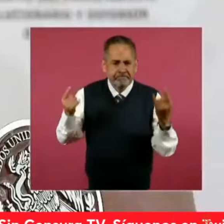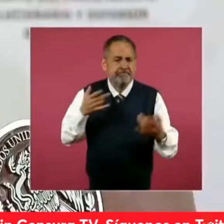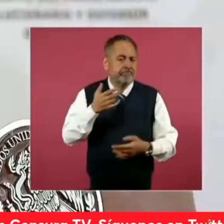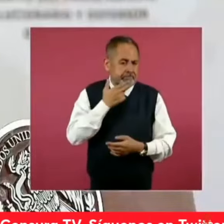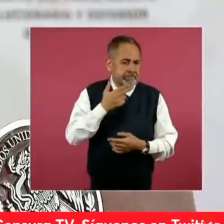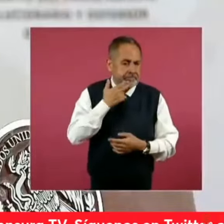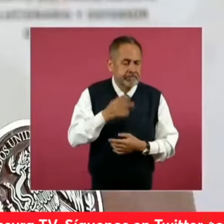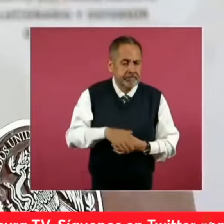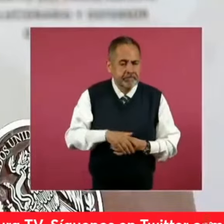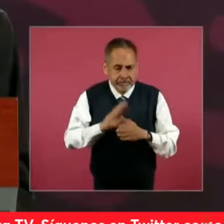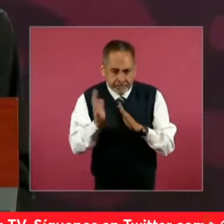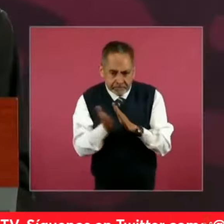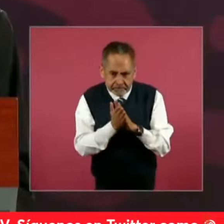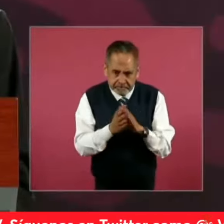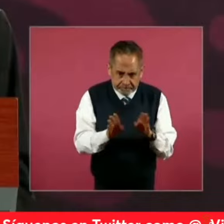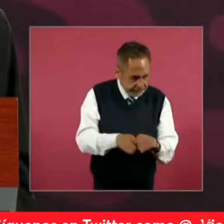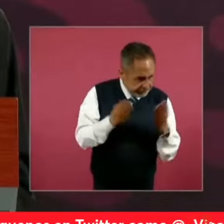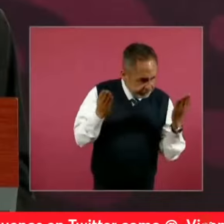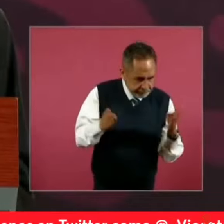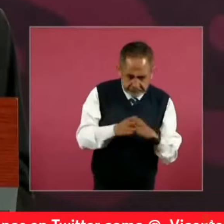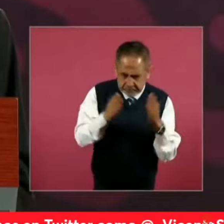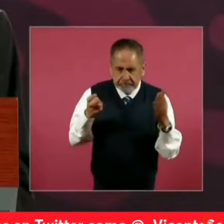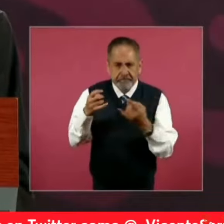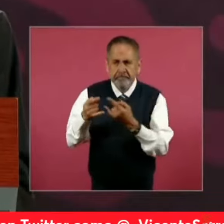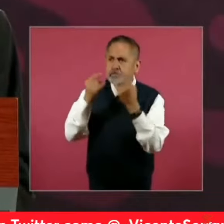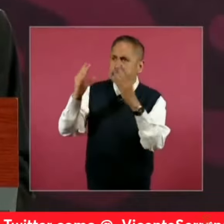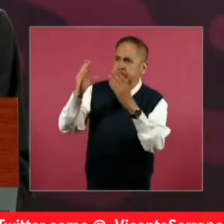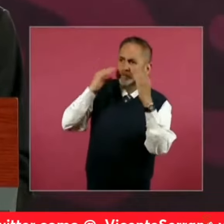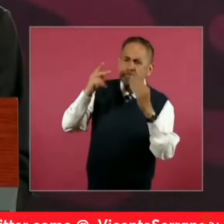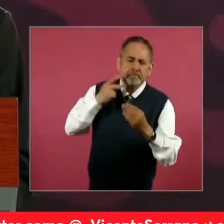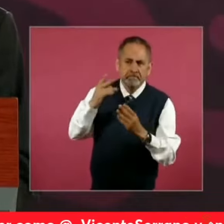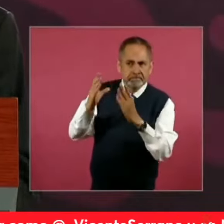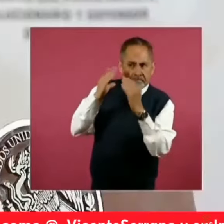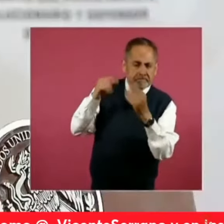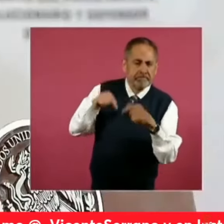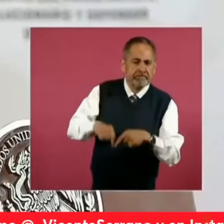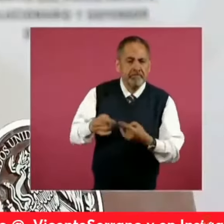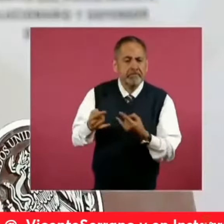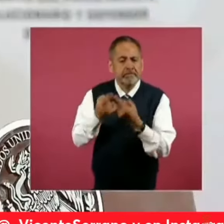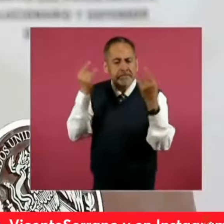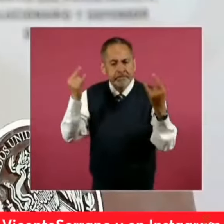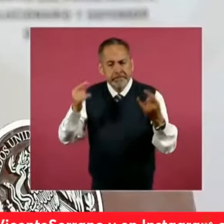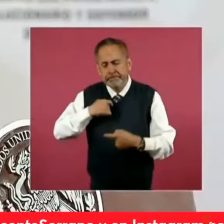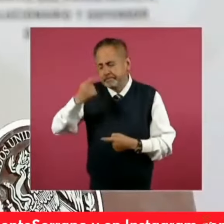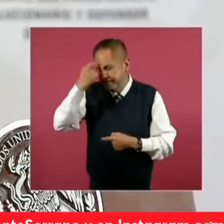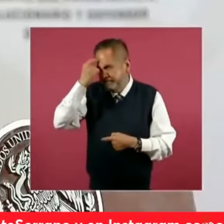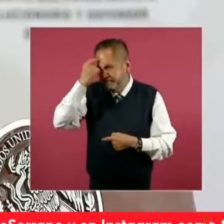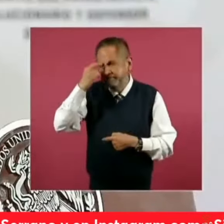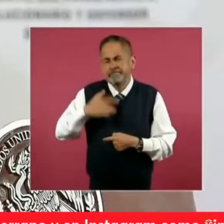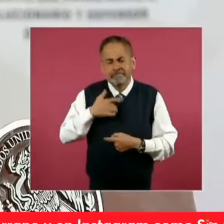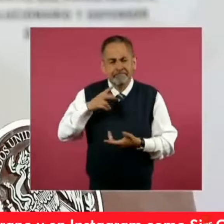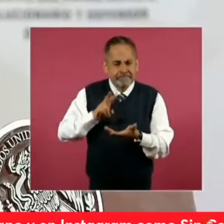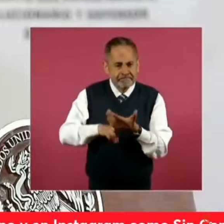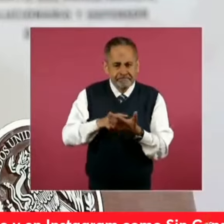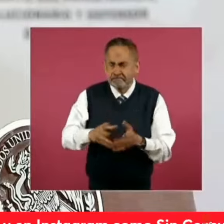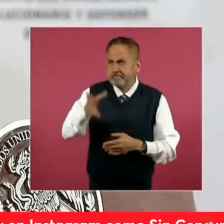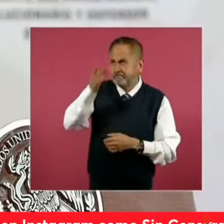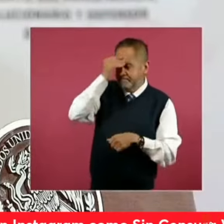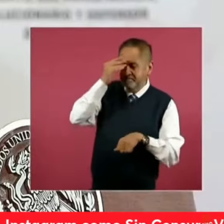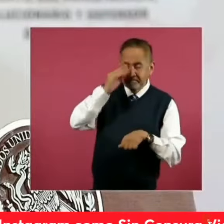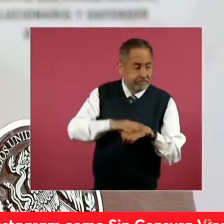La historia es maestra de la política, dijo nuestro maestro Ronaldo Córdoba. La historia es conciencia de valores y si no, no sirve para